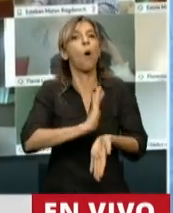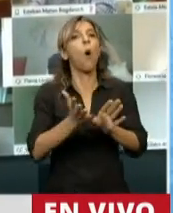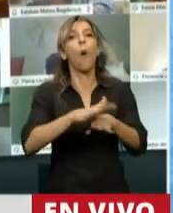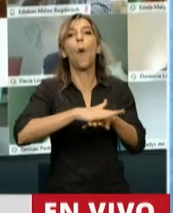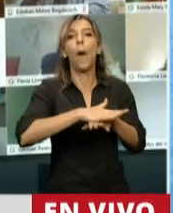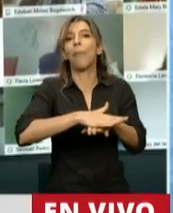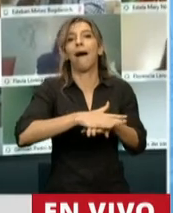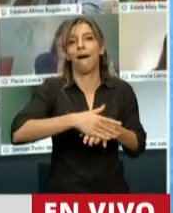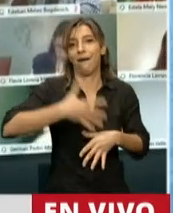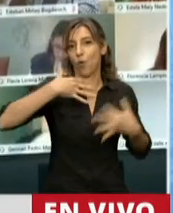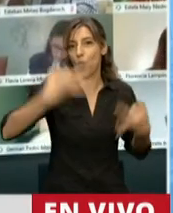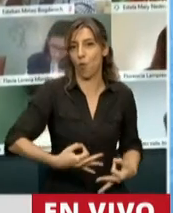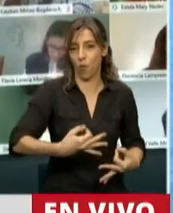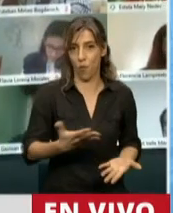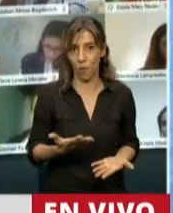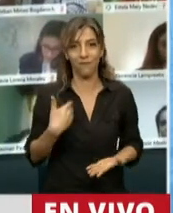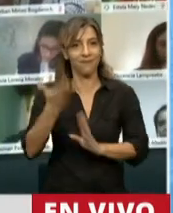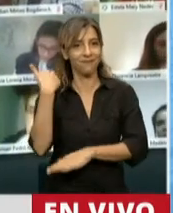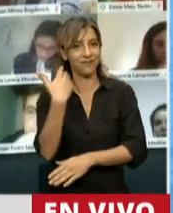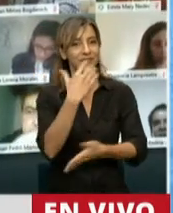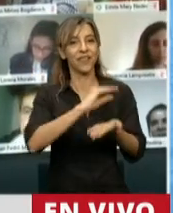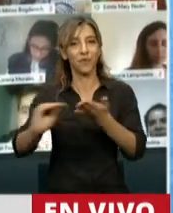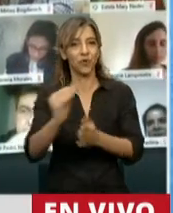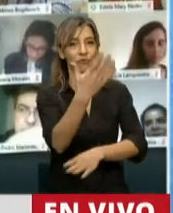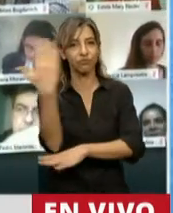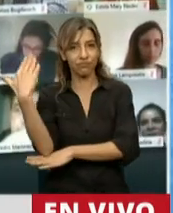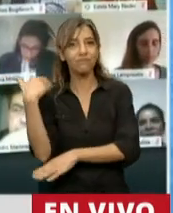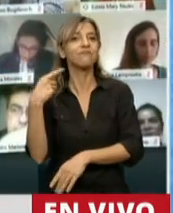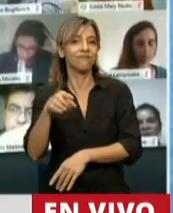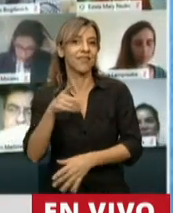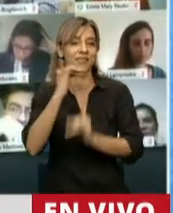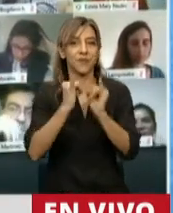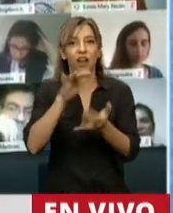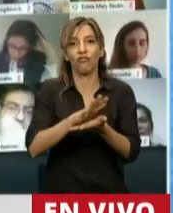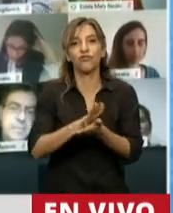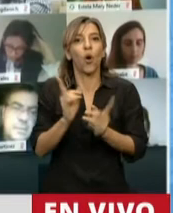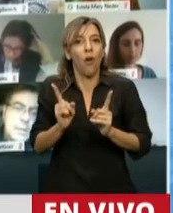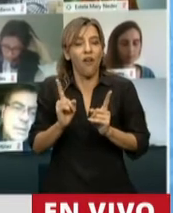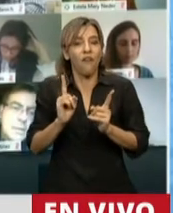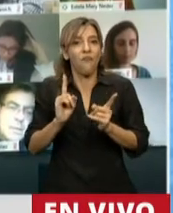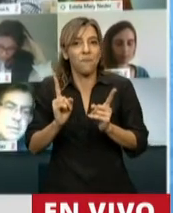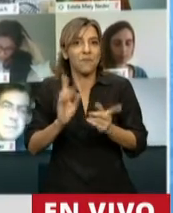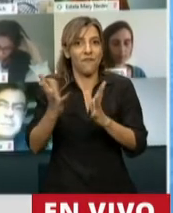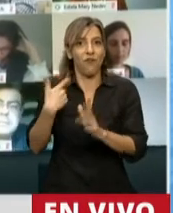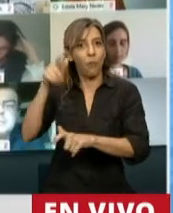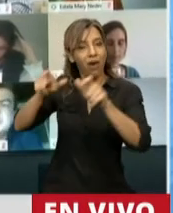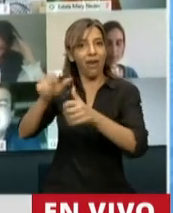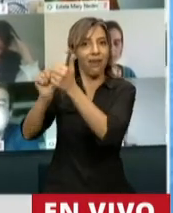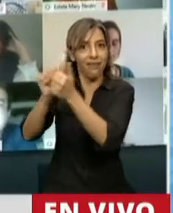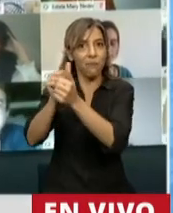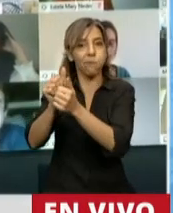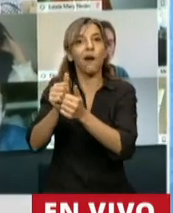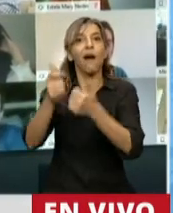como decían los diputados propinantes, el tratamiento equitativo entre los acreedores, entre los tenedores de deuda bajo